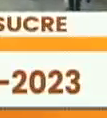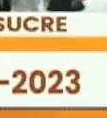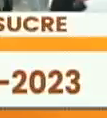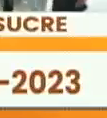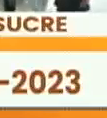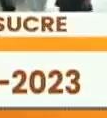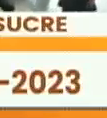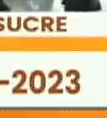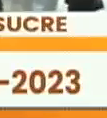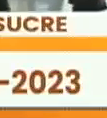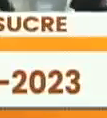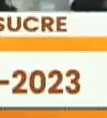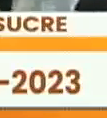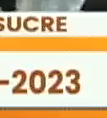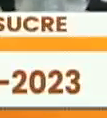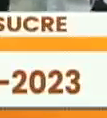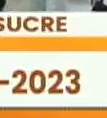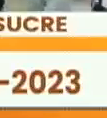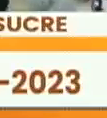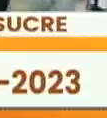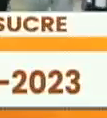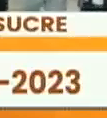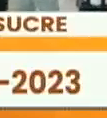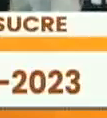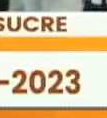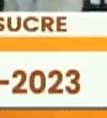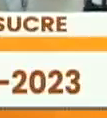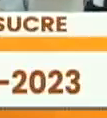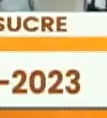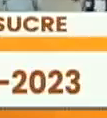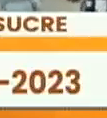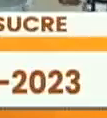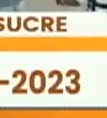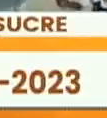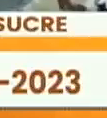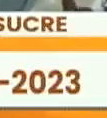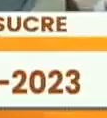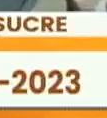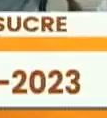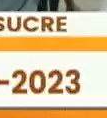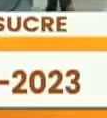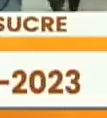país vuelven a las aulas de clases, retornan